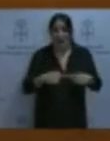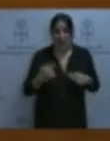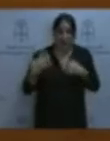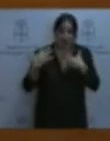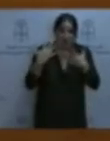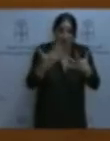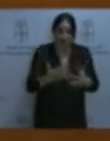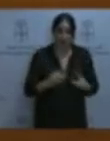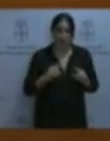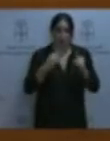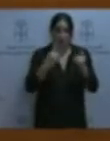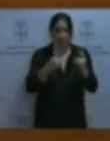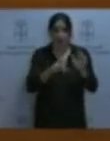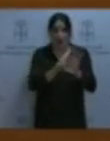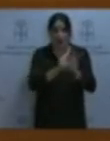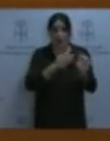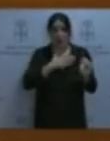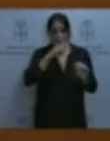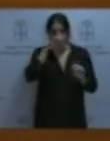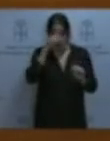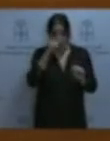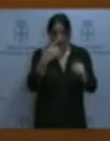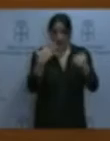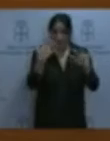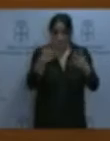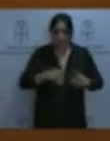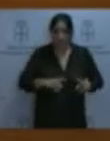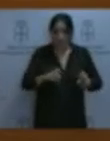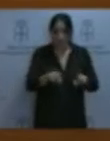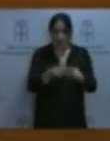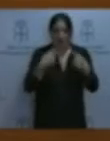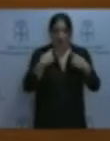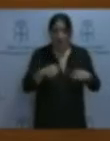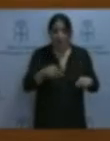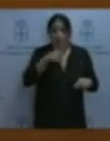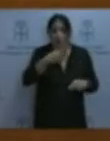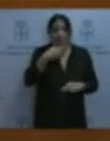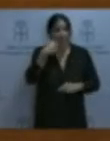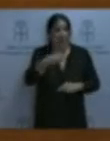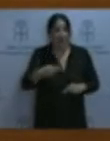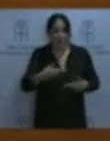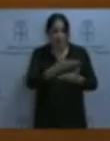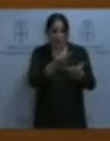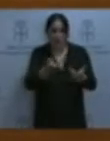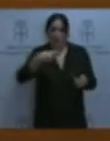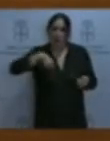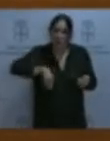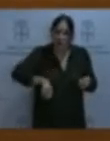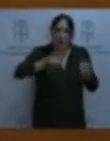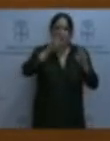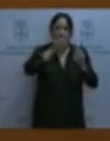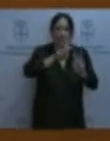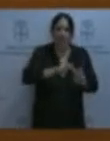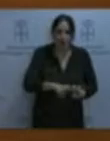de vigencia de la Ley de Patrimonio Cultural, al desconocimiento absoluto por parte de profesionales,